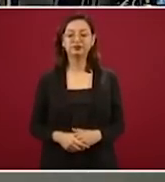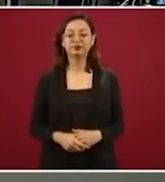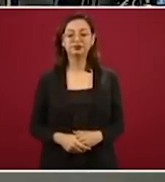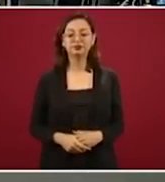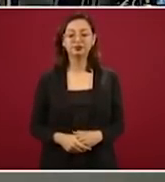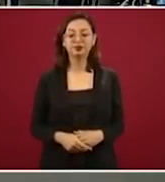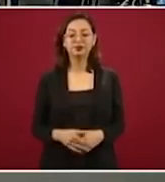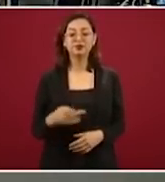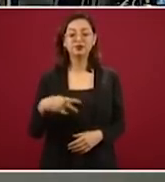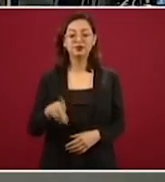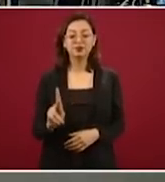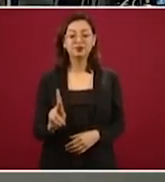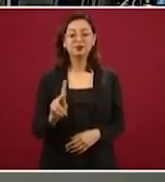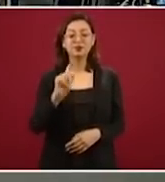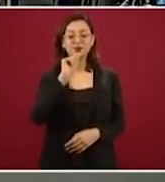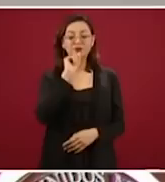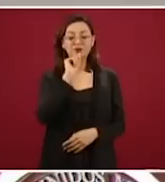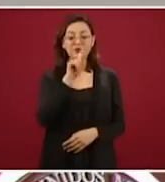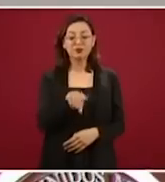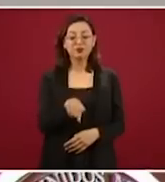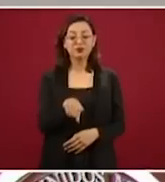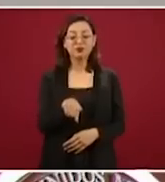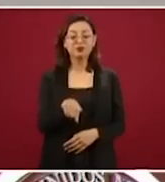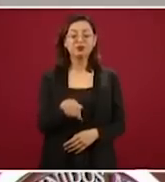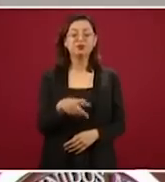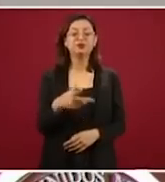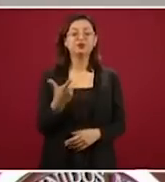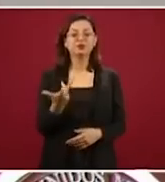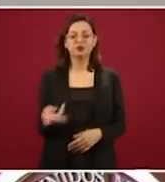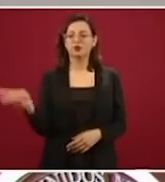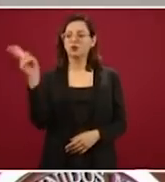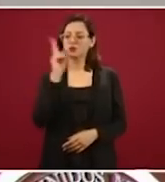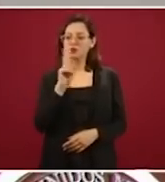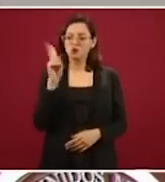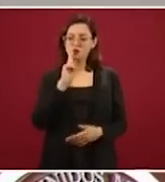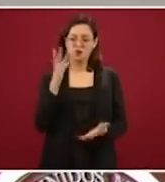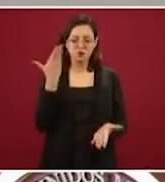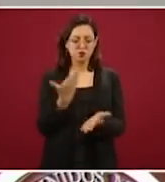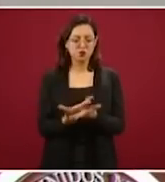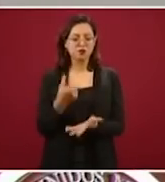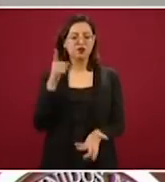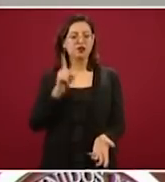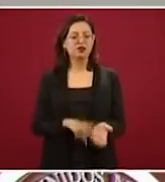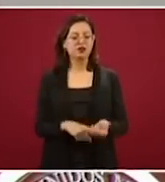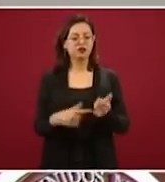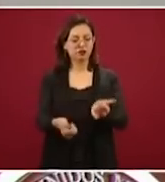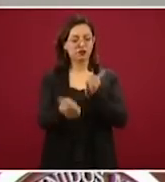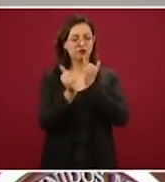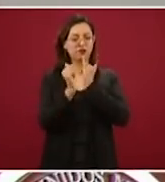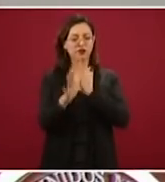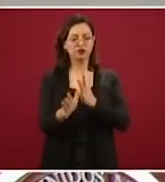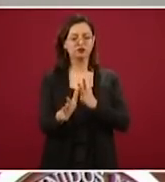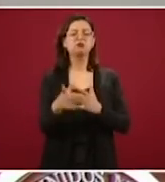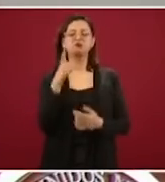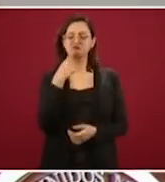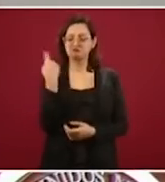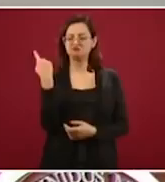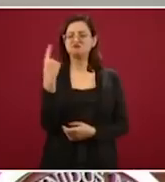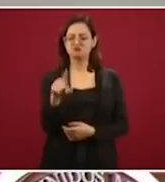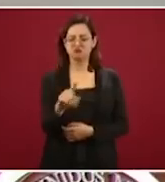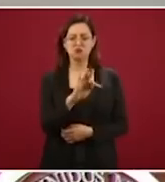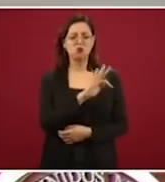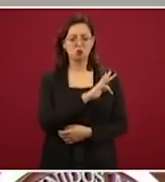Pero también si hay evidencias de fraude, actuar,